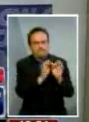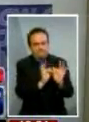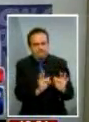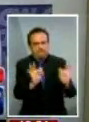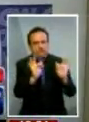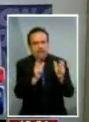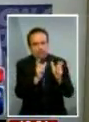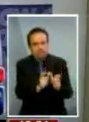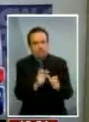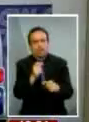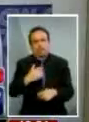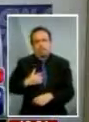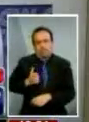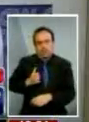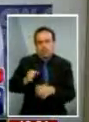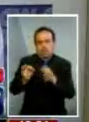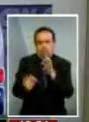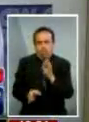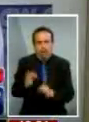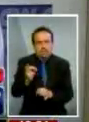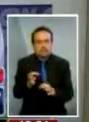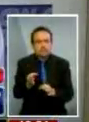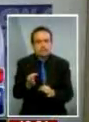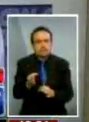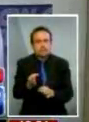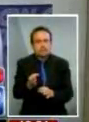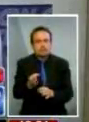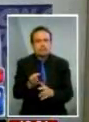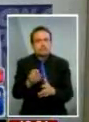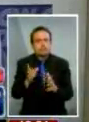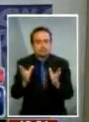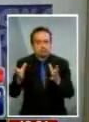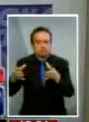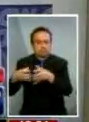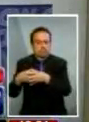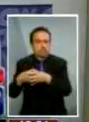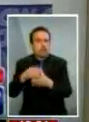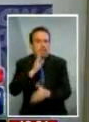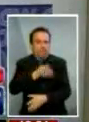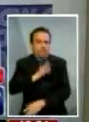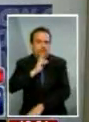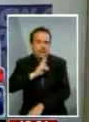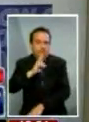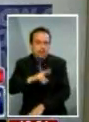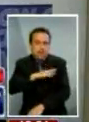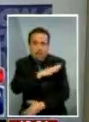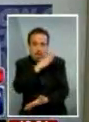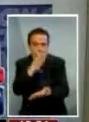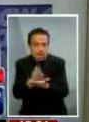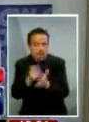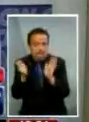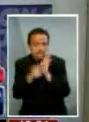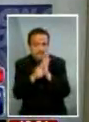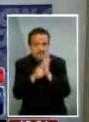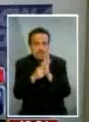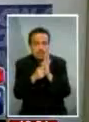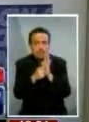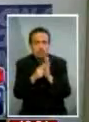policías, de los jueces, y es un conjunto, tiene que dar resultados. Hasta la fecha hay un